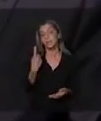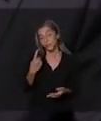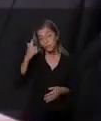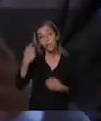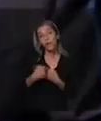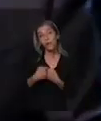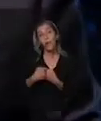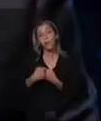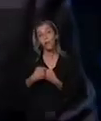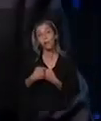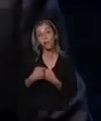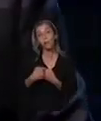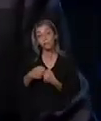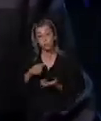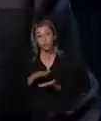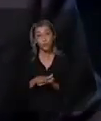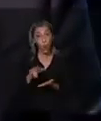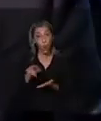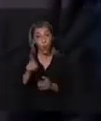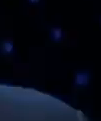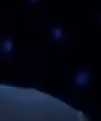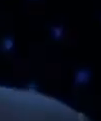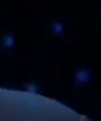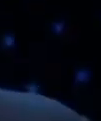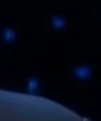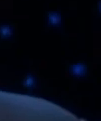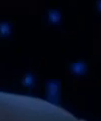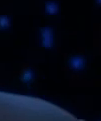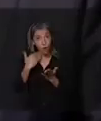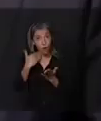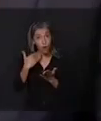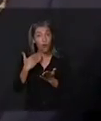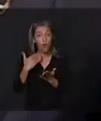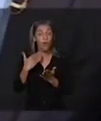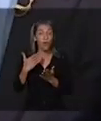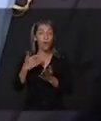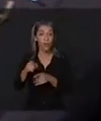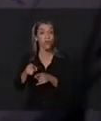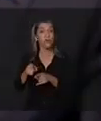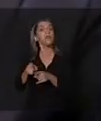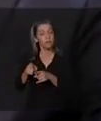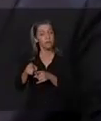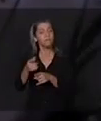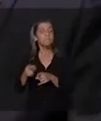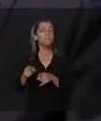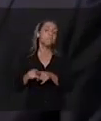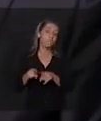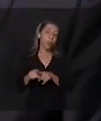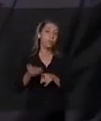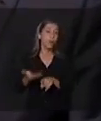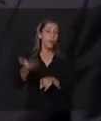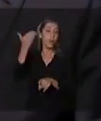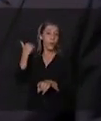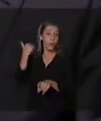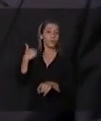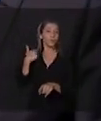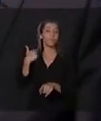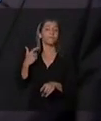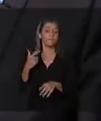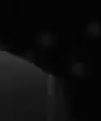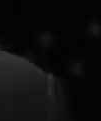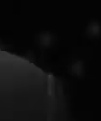porque el libro que cuenta Lo que hice en tigre logado y presentado acá en la Argentina por